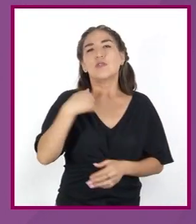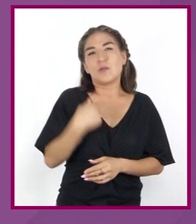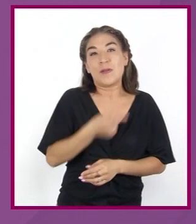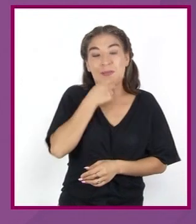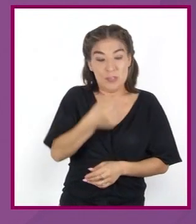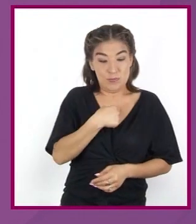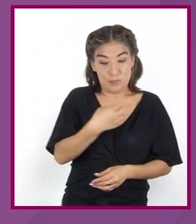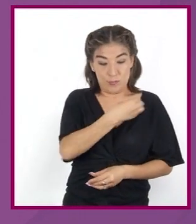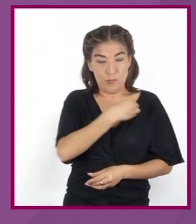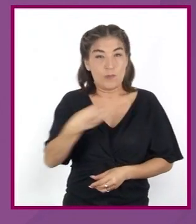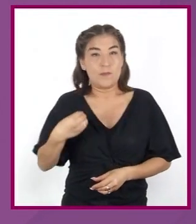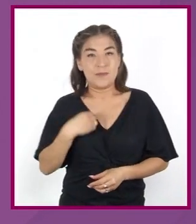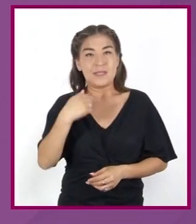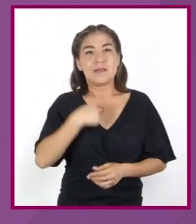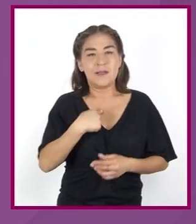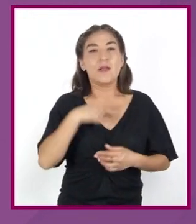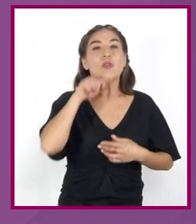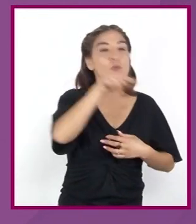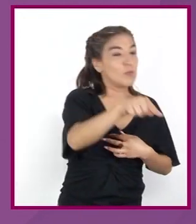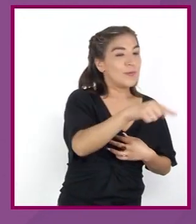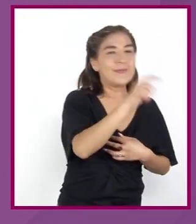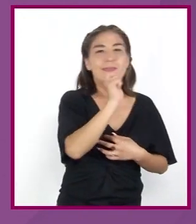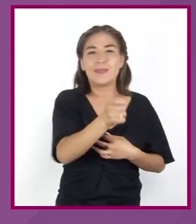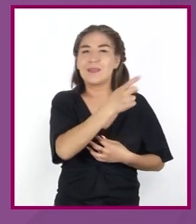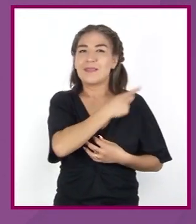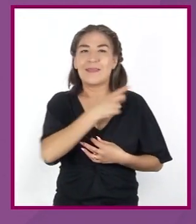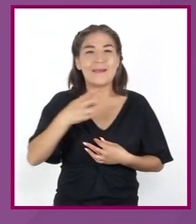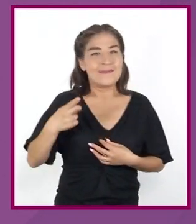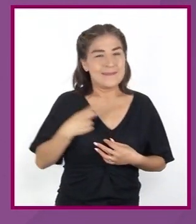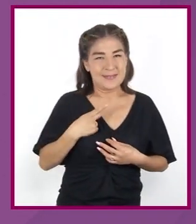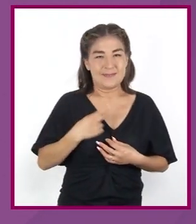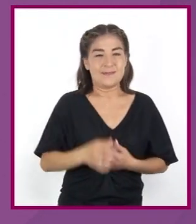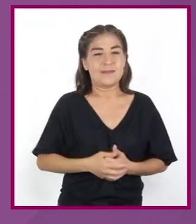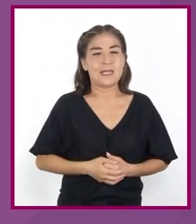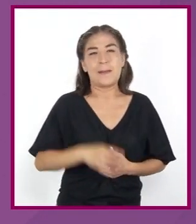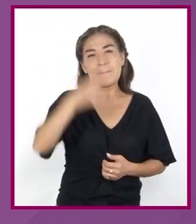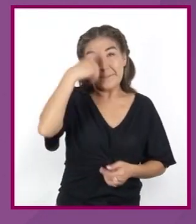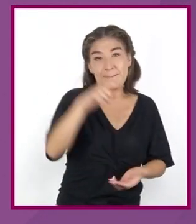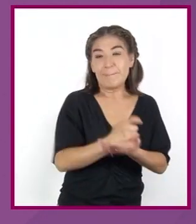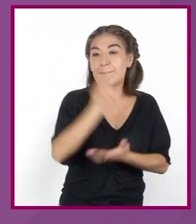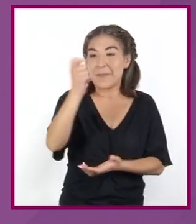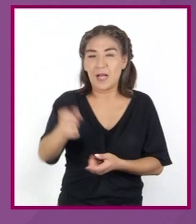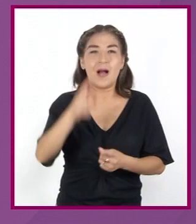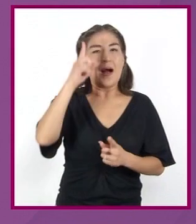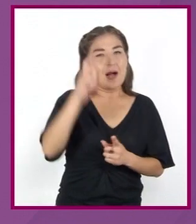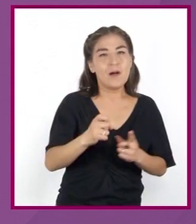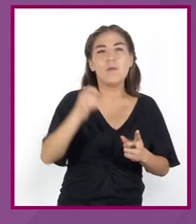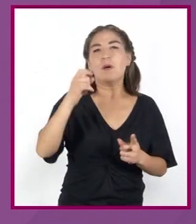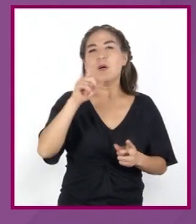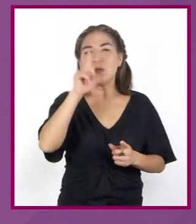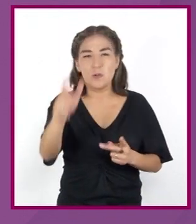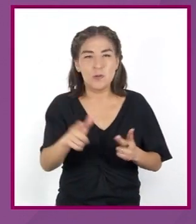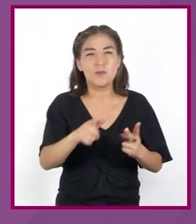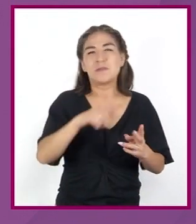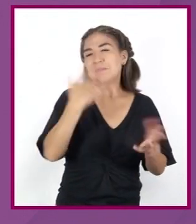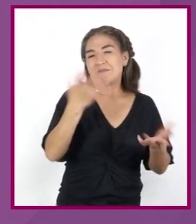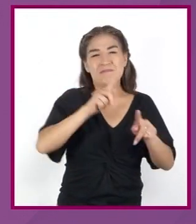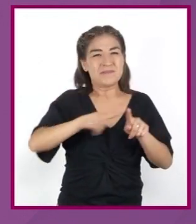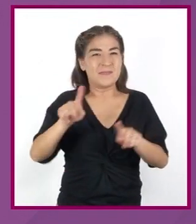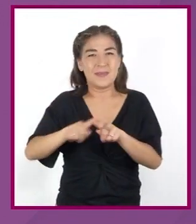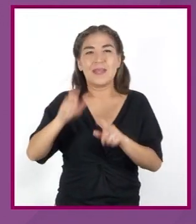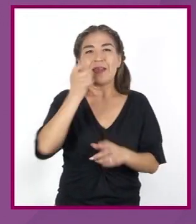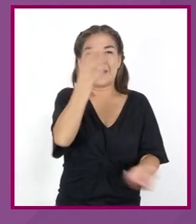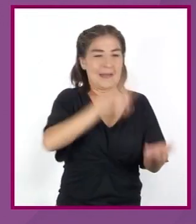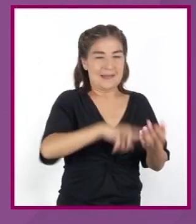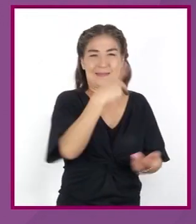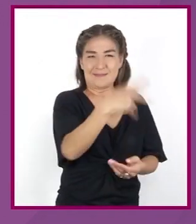la obligación, me dice, tienes el deber de pagar agua, luz, demás contribuciones propias